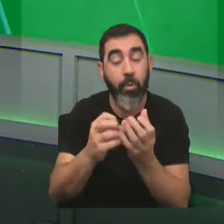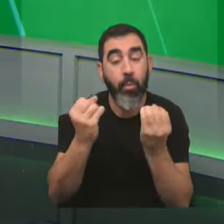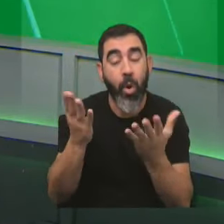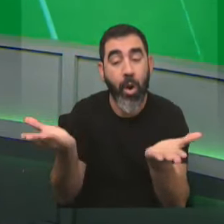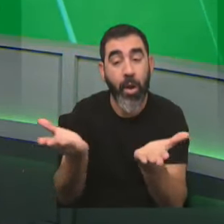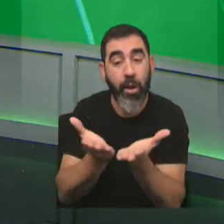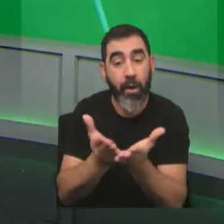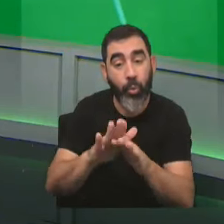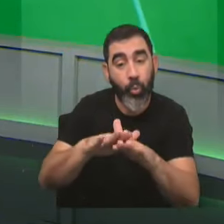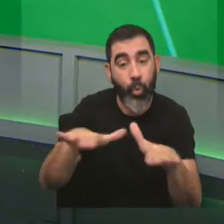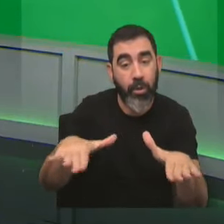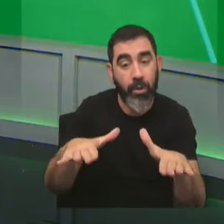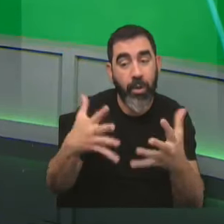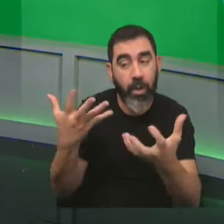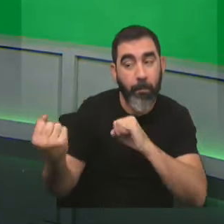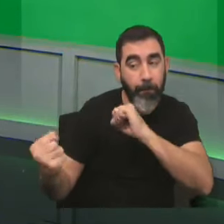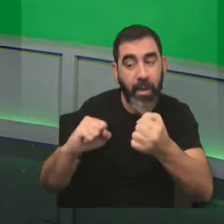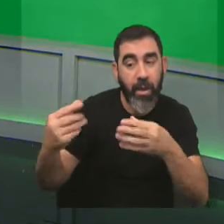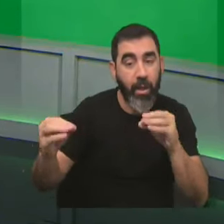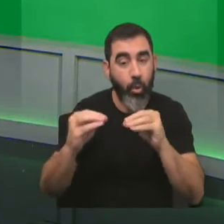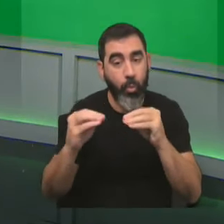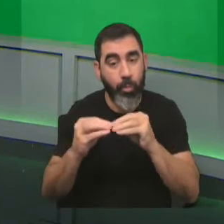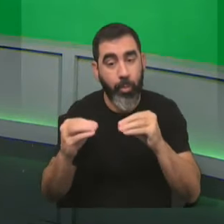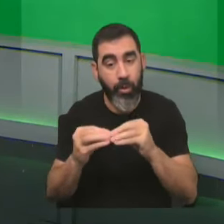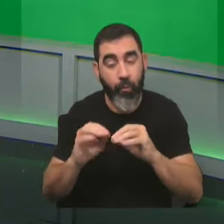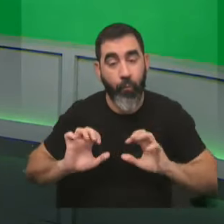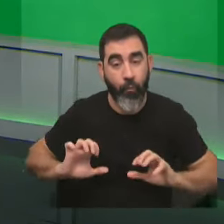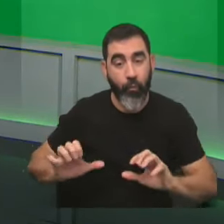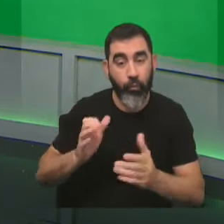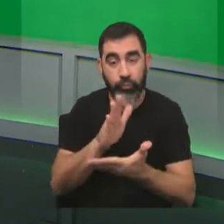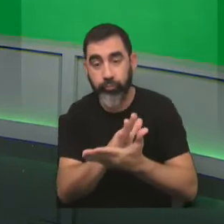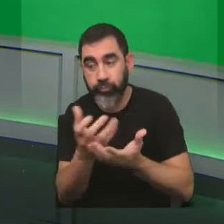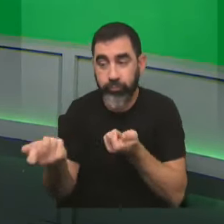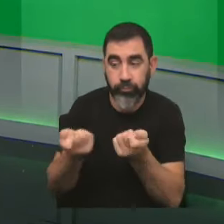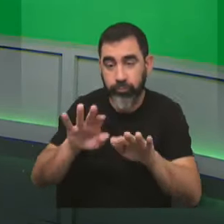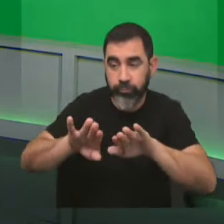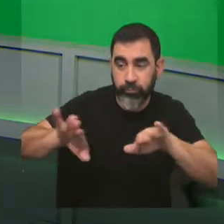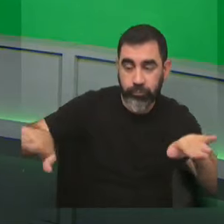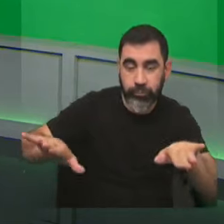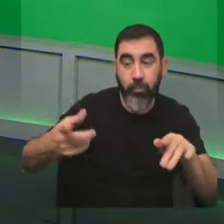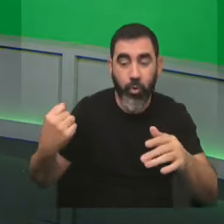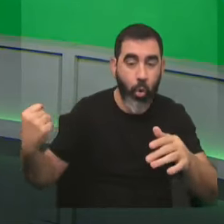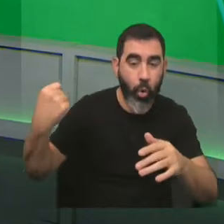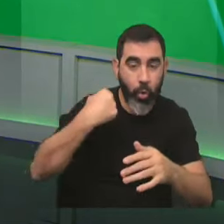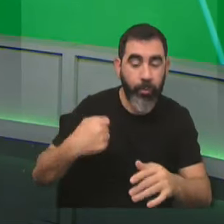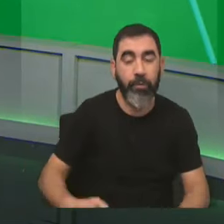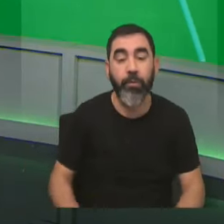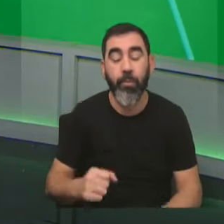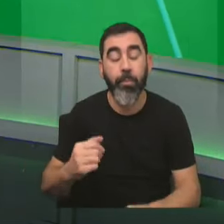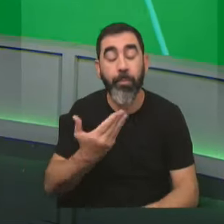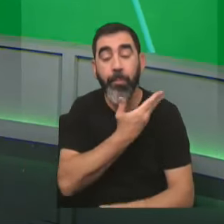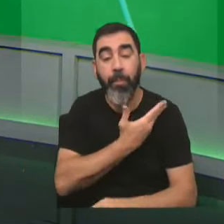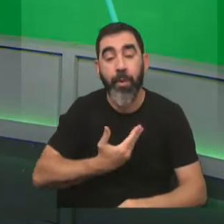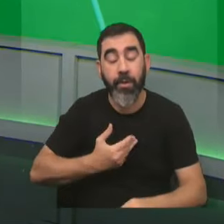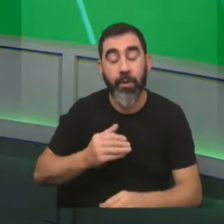un alumno que pretendía pelear con un compañero el funcionario del Centro Educativo intentó calmarlo y ante esto recibió un golpe la presidenta de